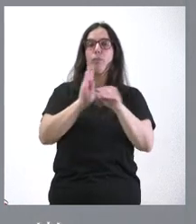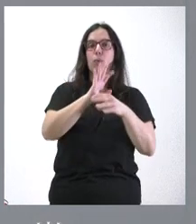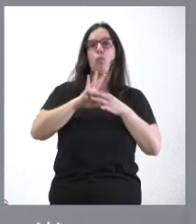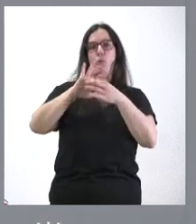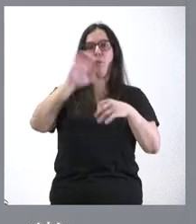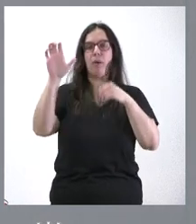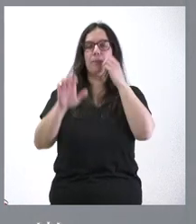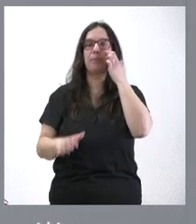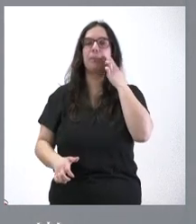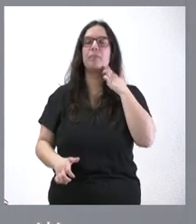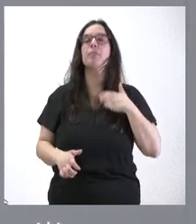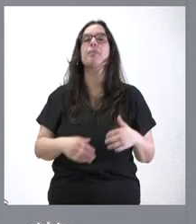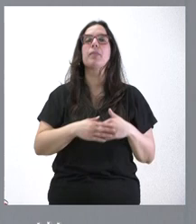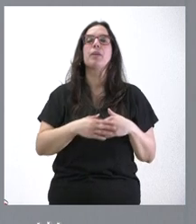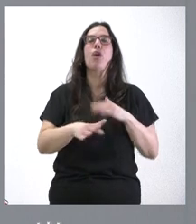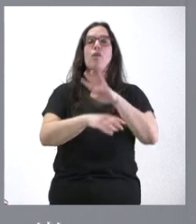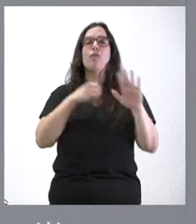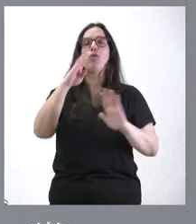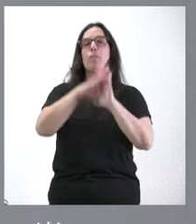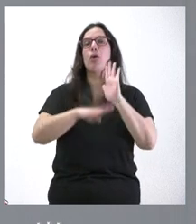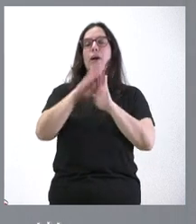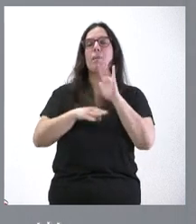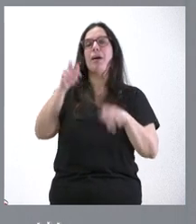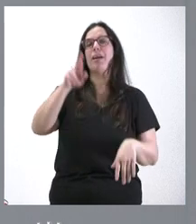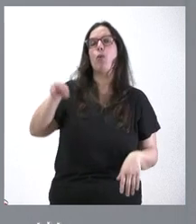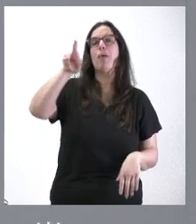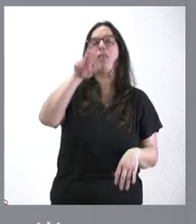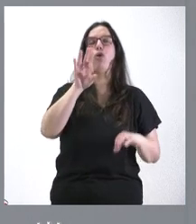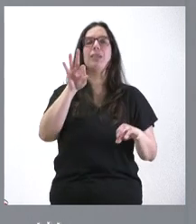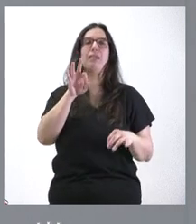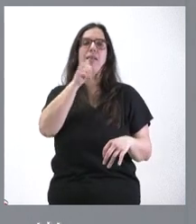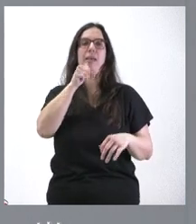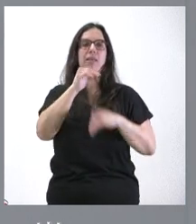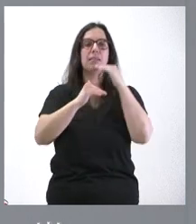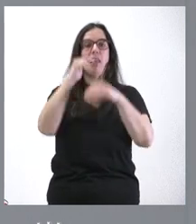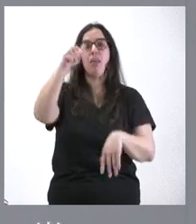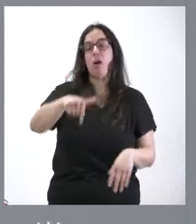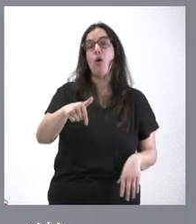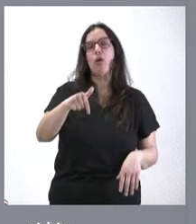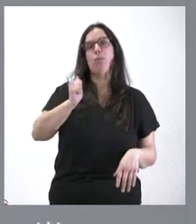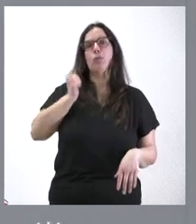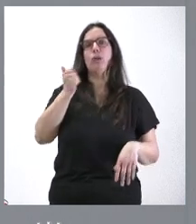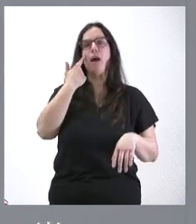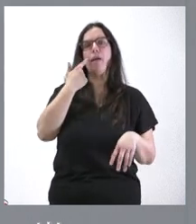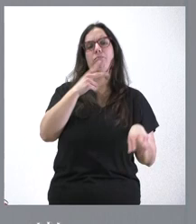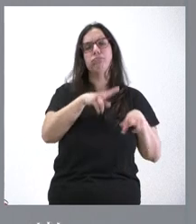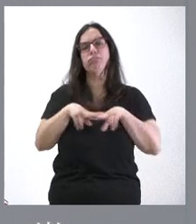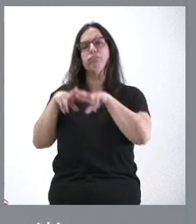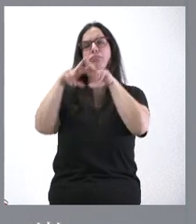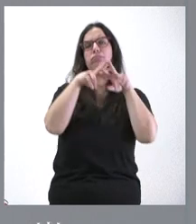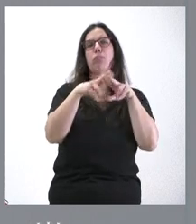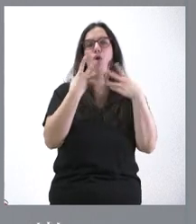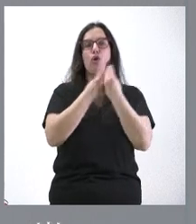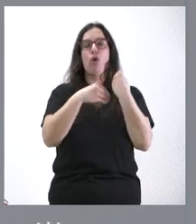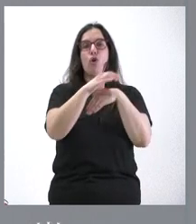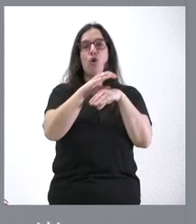Europea los fondos del programa de recuperación y resilencia de los cuales hoy hemos tenido la ocasión de repasar con la consejera con